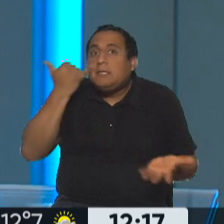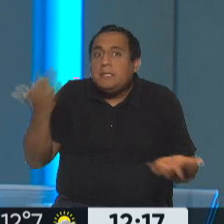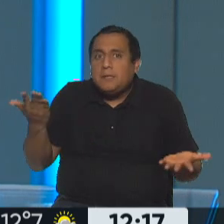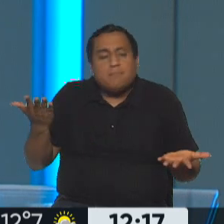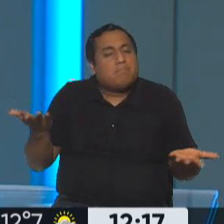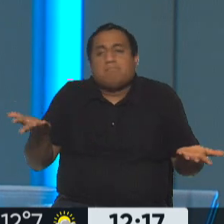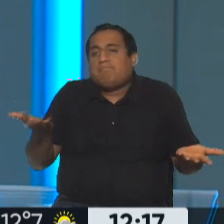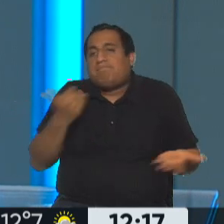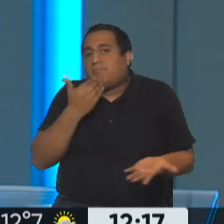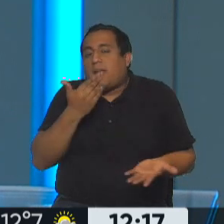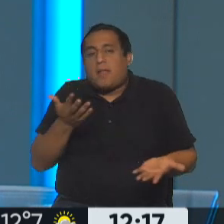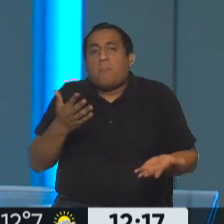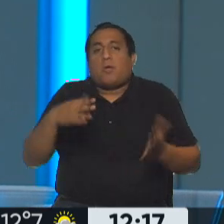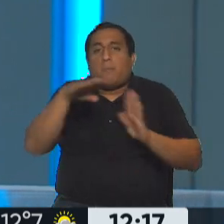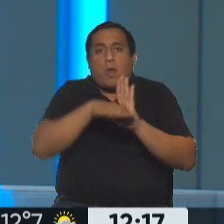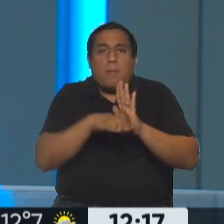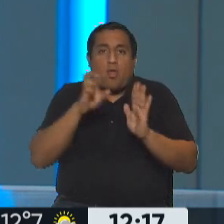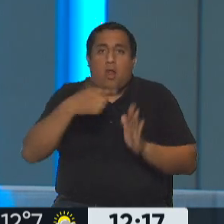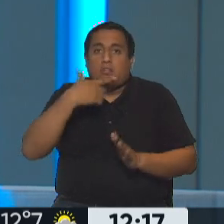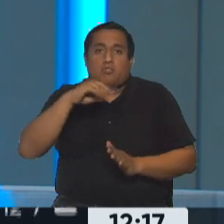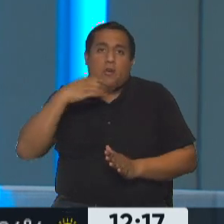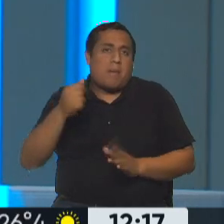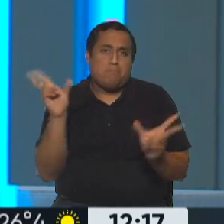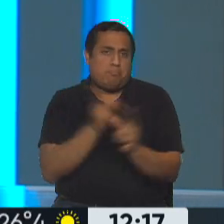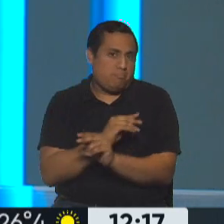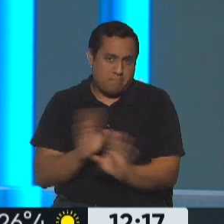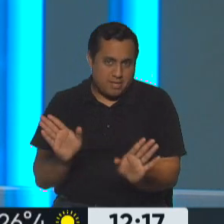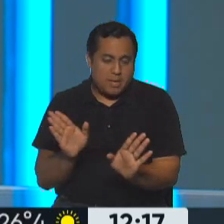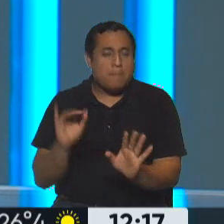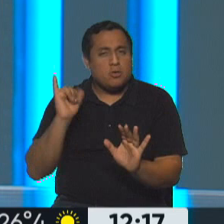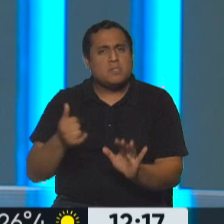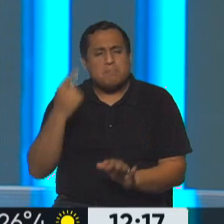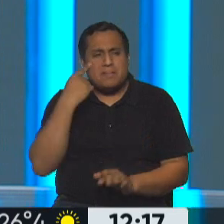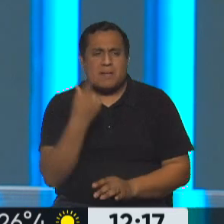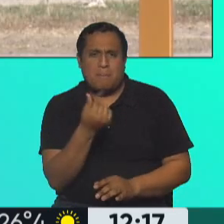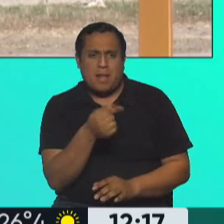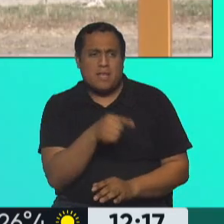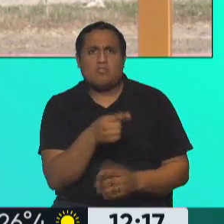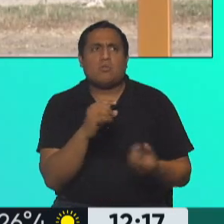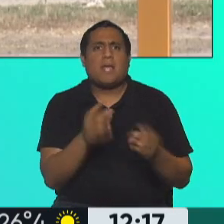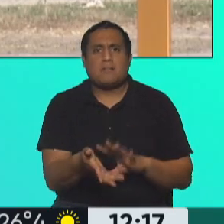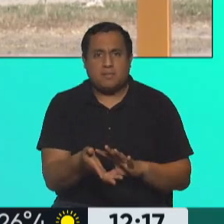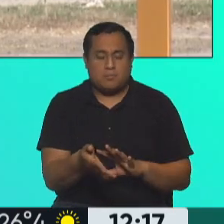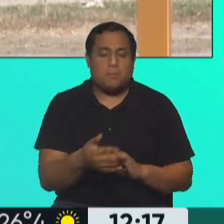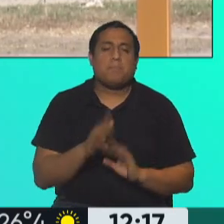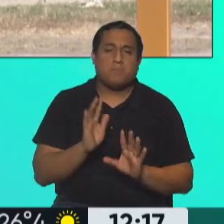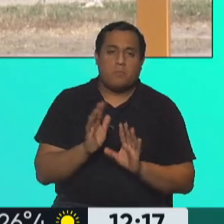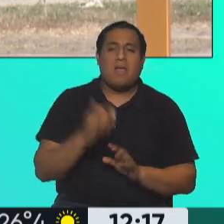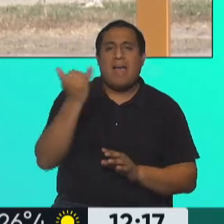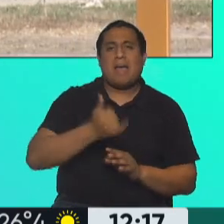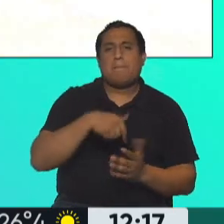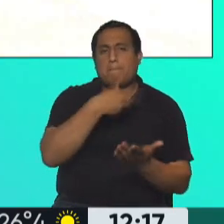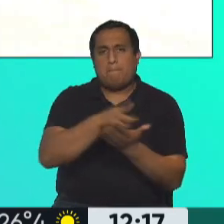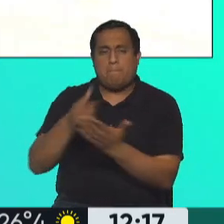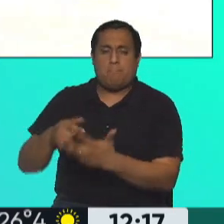programa de dólar soja. Por ahora lo que sí se discute, ¿qué se va a hacer con ese dinero que se recaudó? A ver, ¿y qué se va a hacer? Hay tres destinos fundamentales